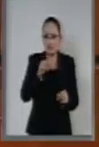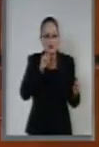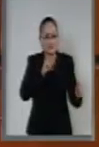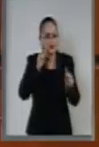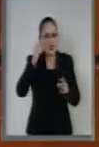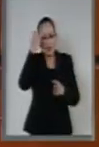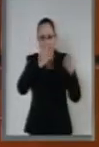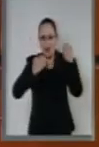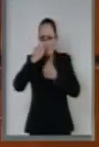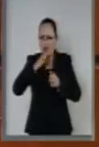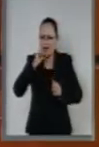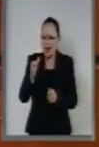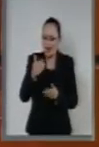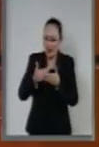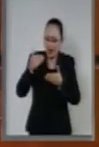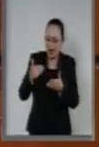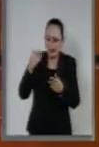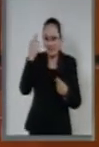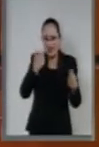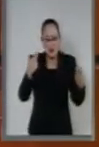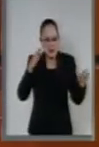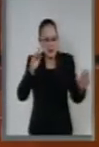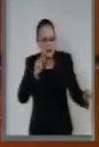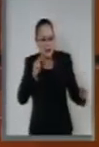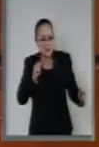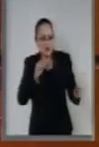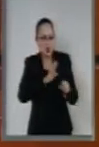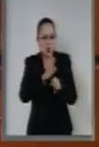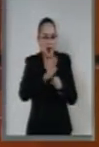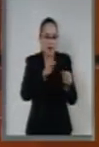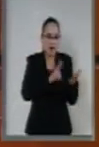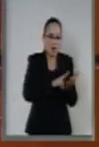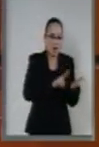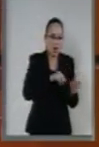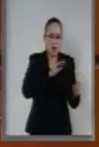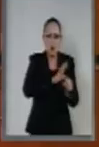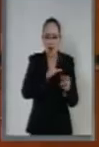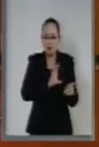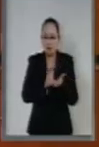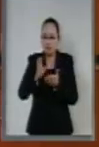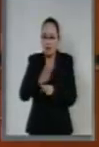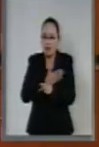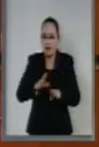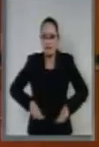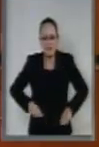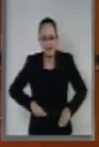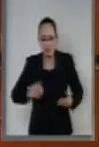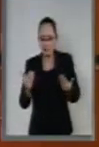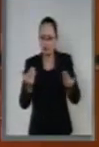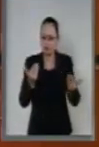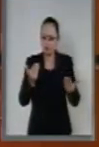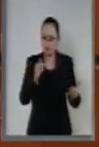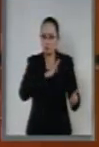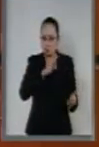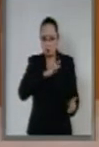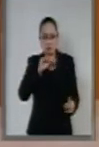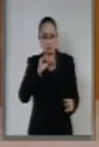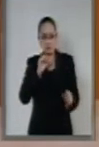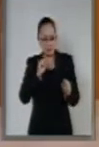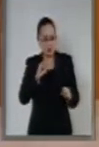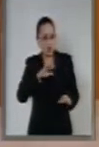se evalúan no se revisa el análisis costo-beneficio de las inversiones más importantes debería la auditoría revisar